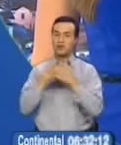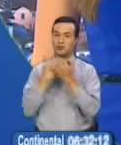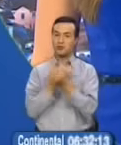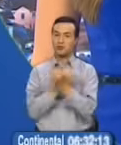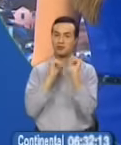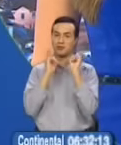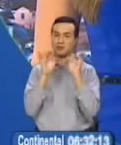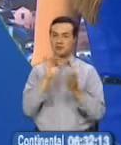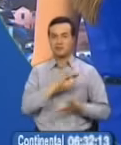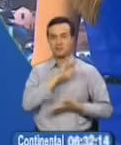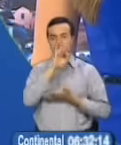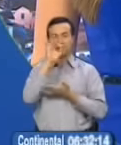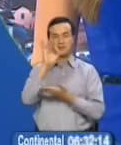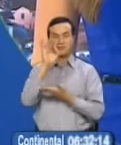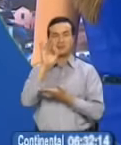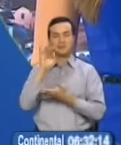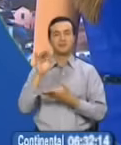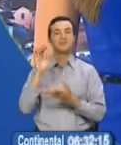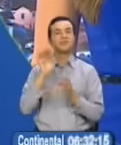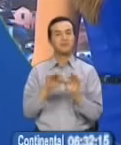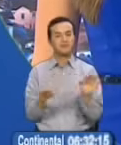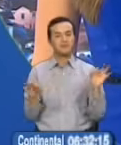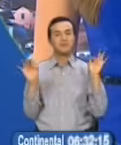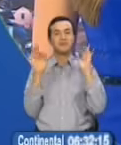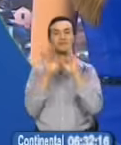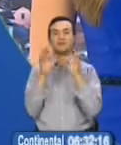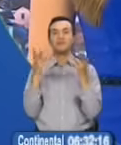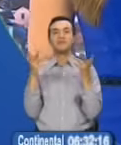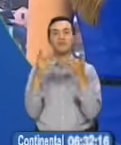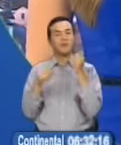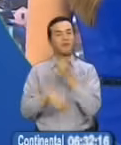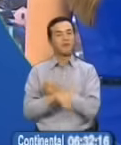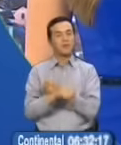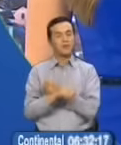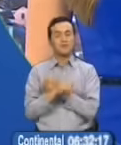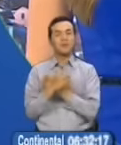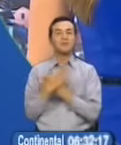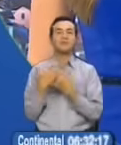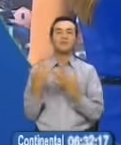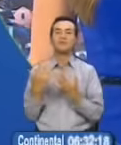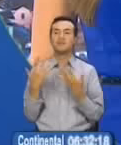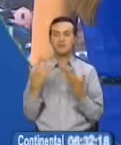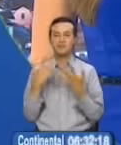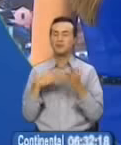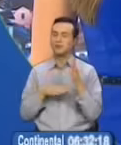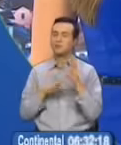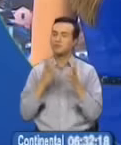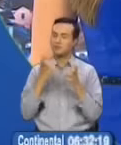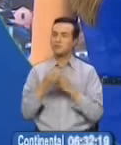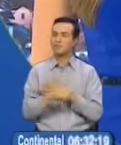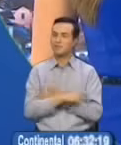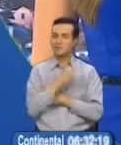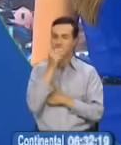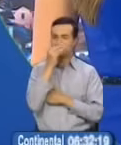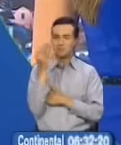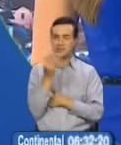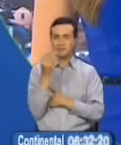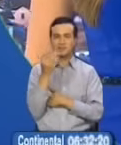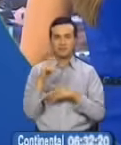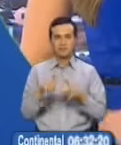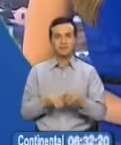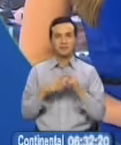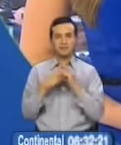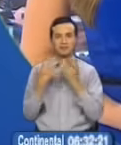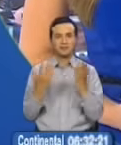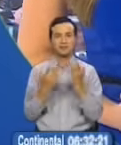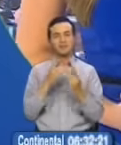equipo que nos representa en esa cita tan importante, esa cita futbolística donde esperamos salir airosos, estamos seguros de eso. Arrancamos de inmediato,